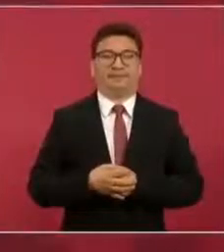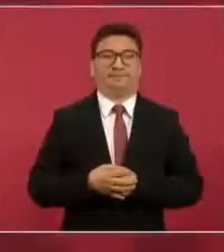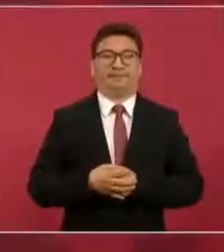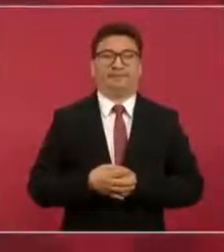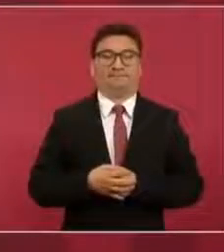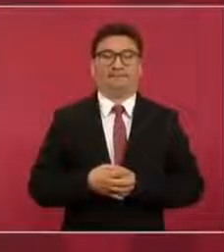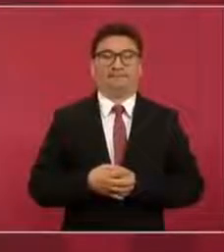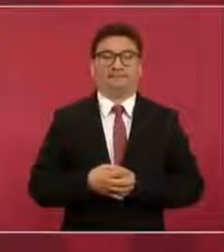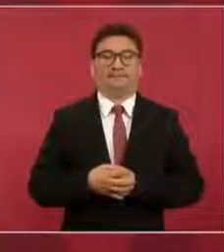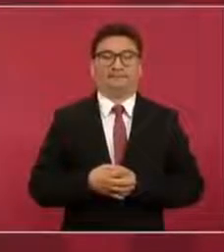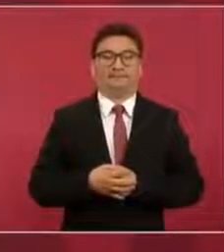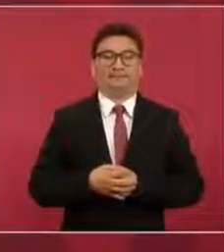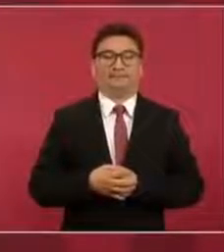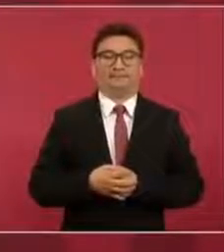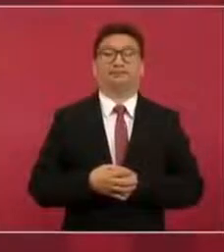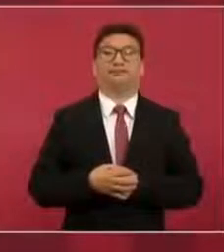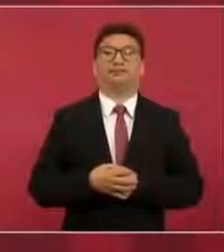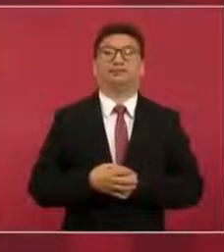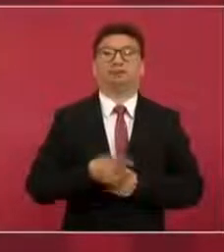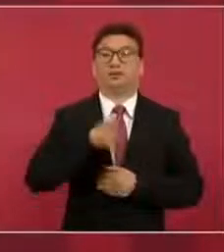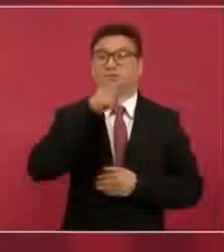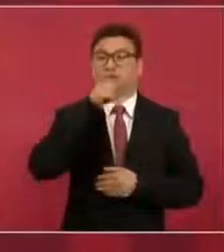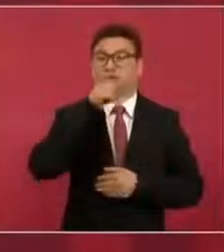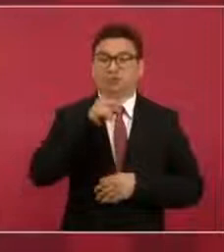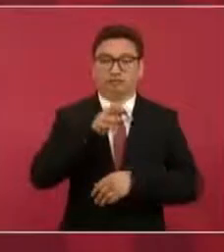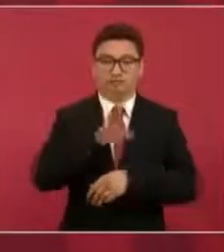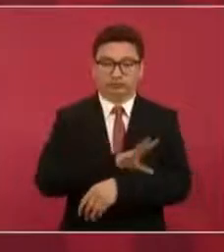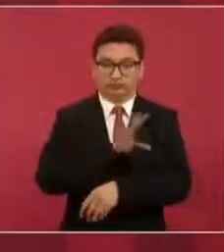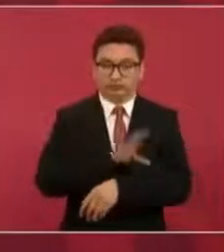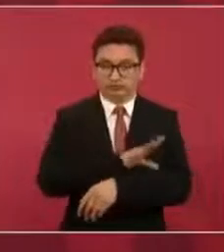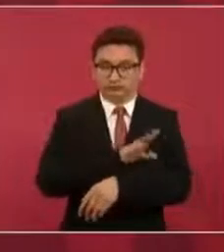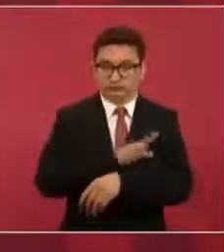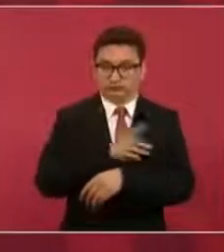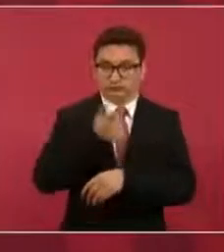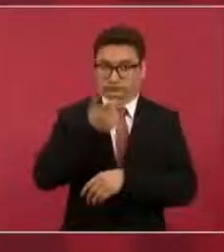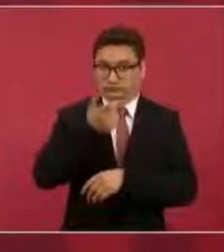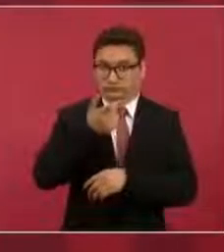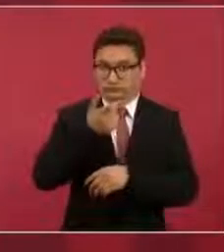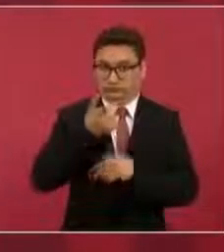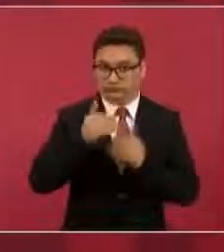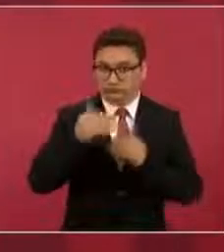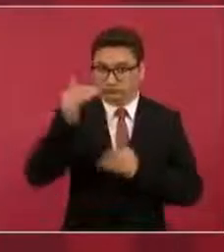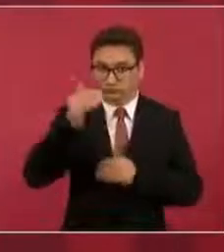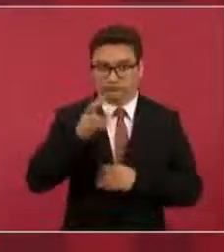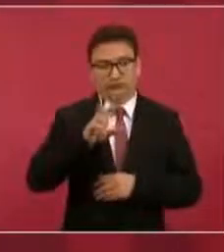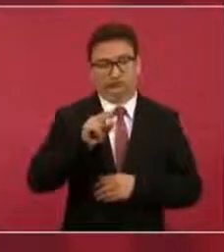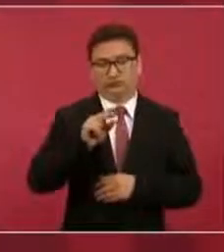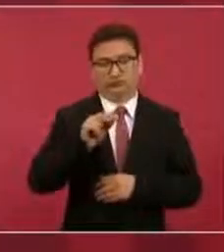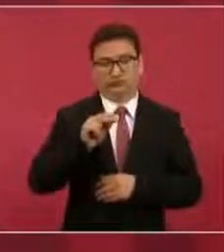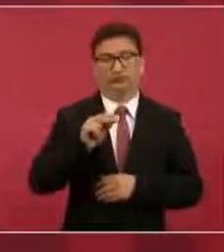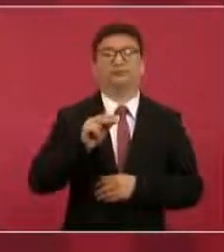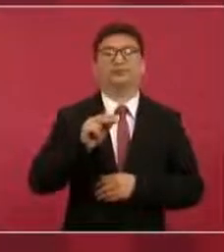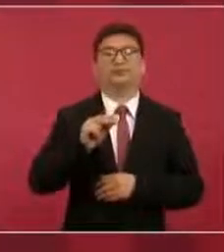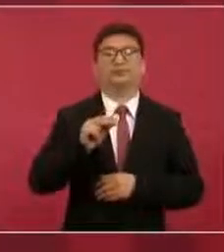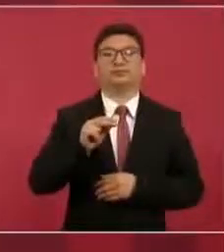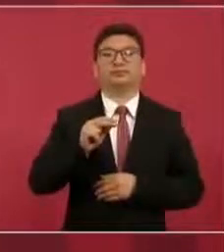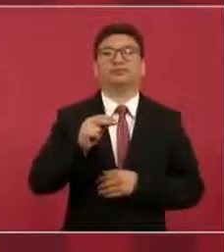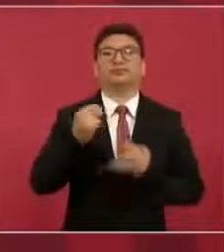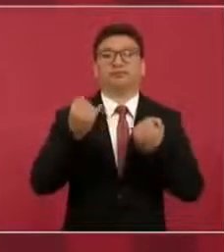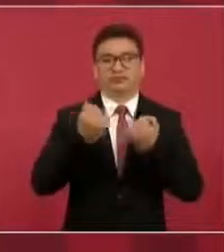no va a aumentar el precio de la luz y tenemos capacidad para